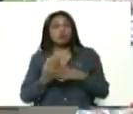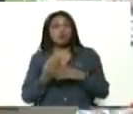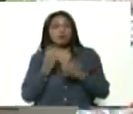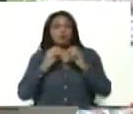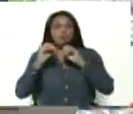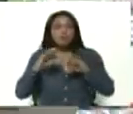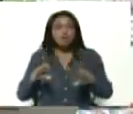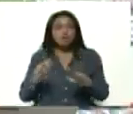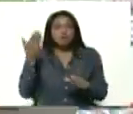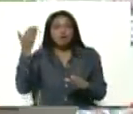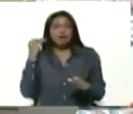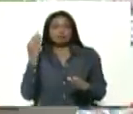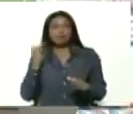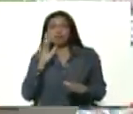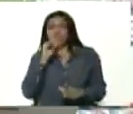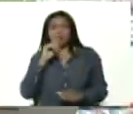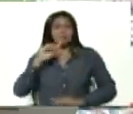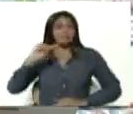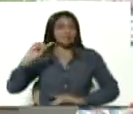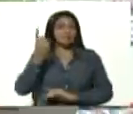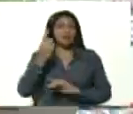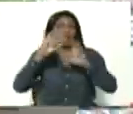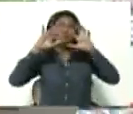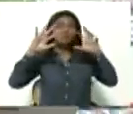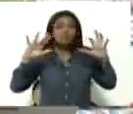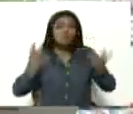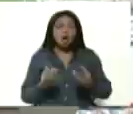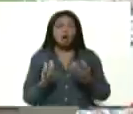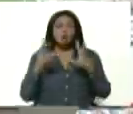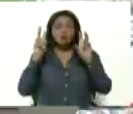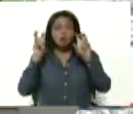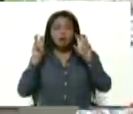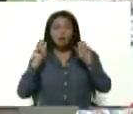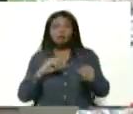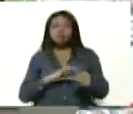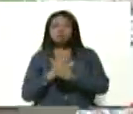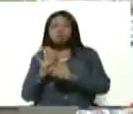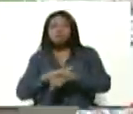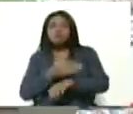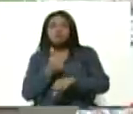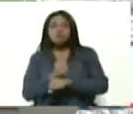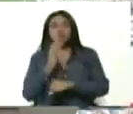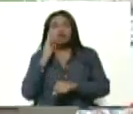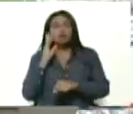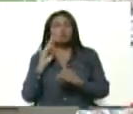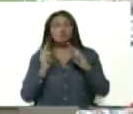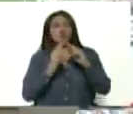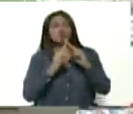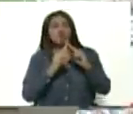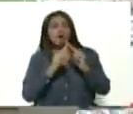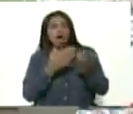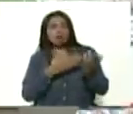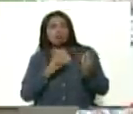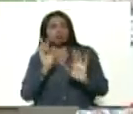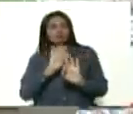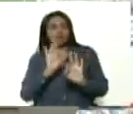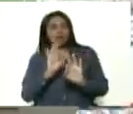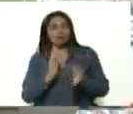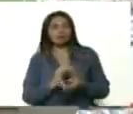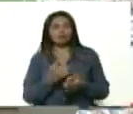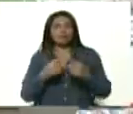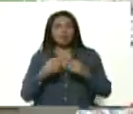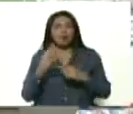no existía. Es una pandemia nueva por coronavirus, no era un virus conocido. Pero a través